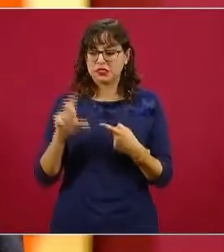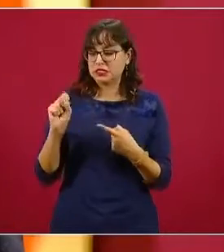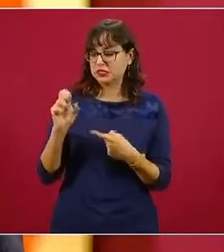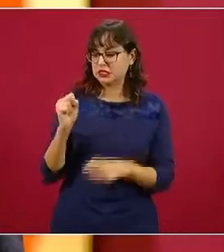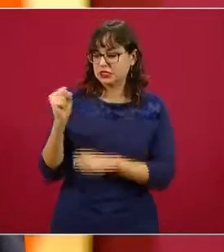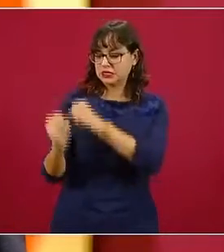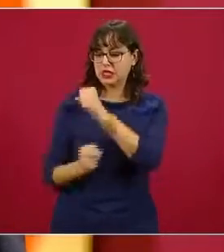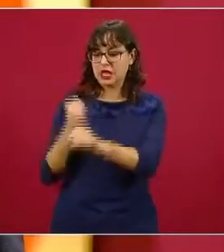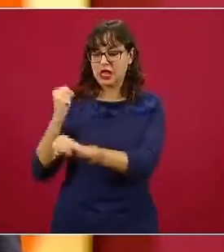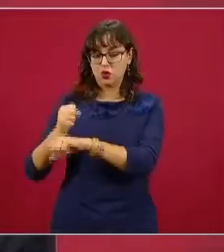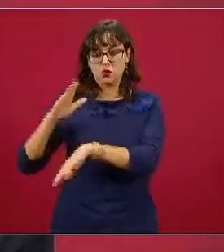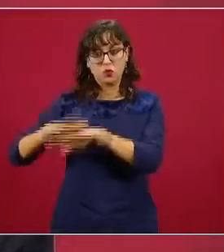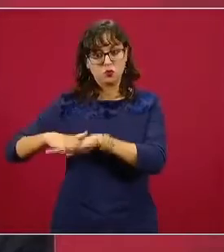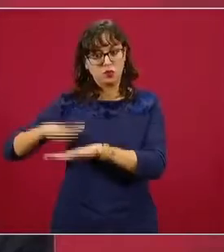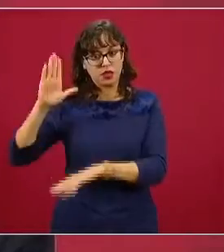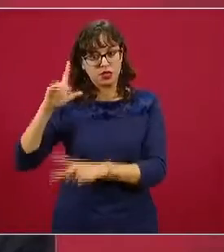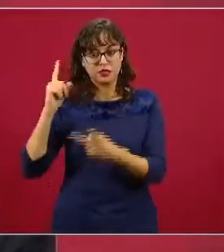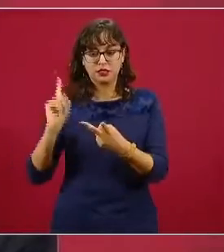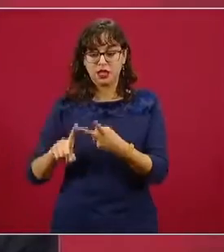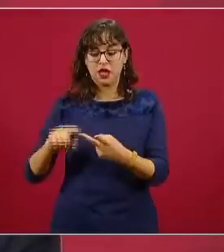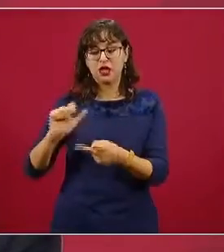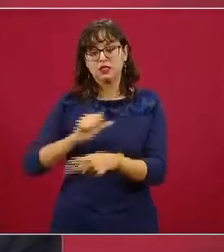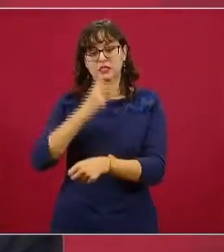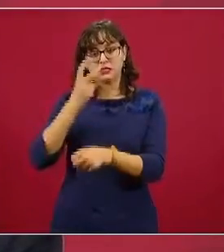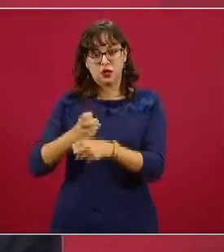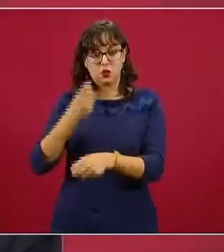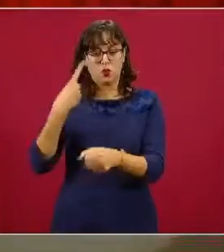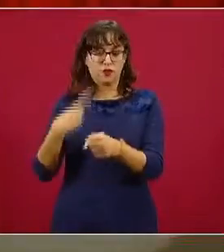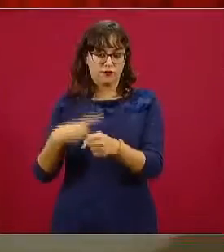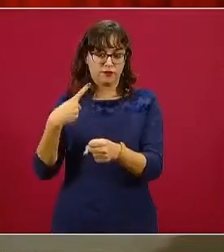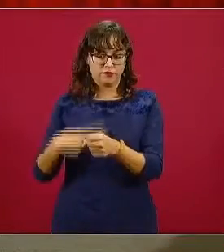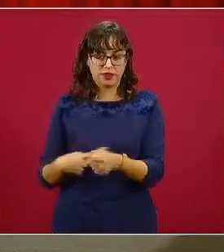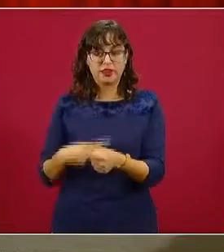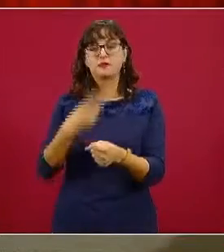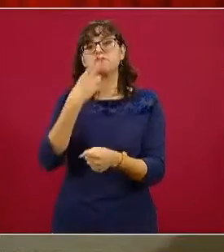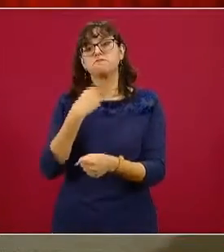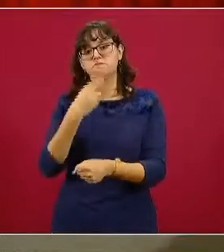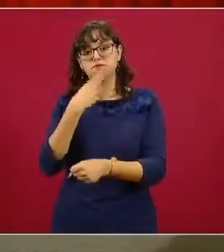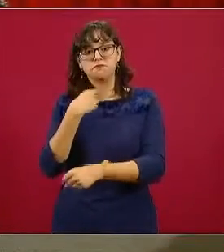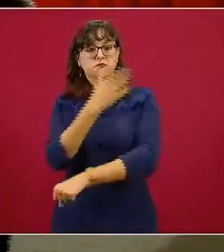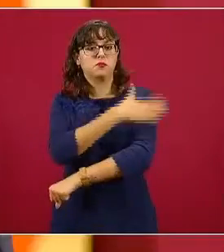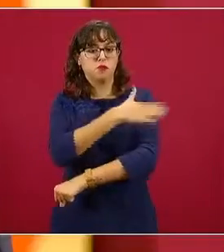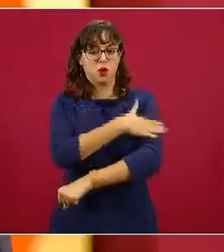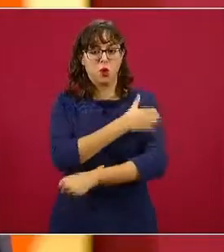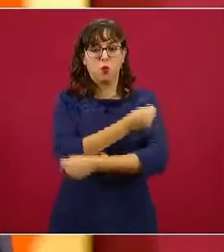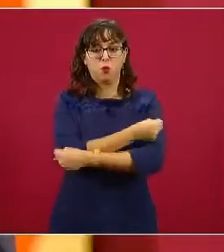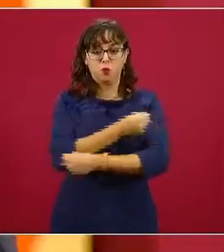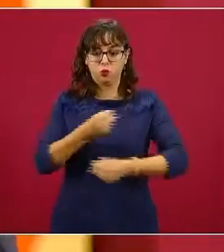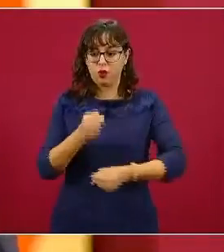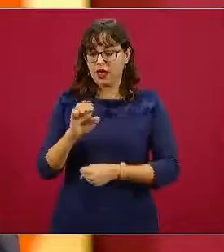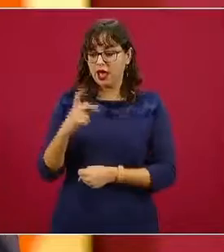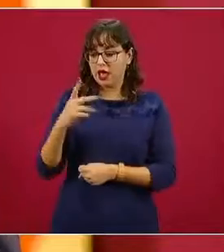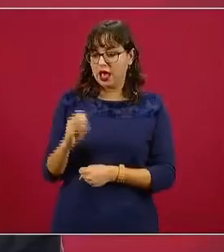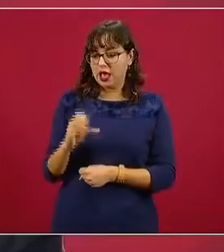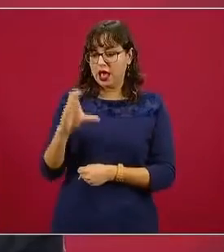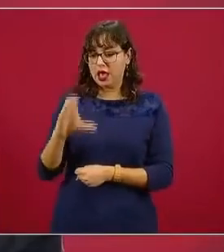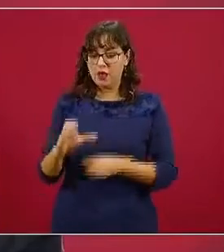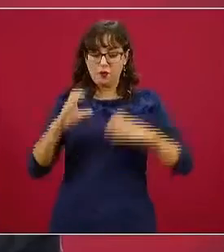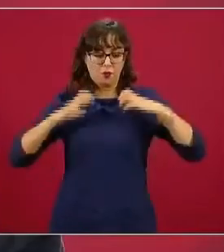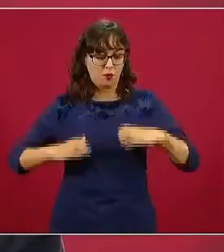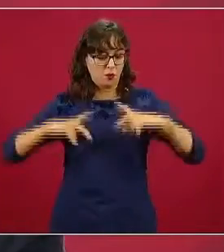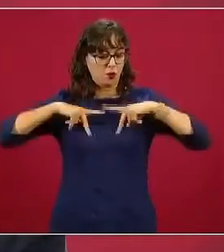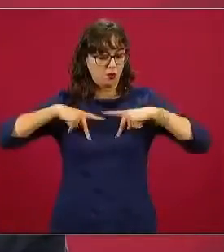mayores de 60 años que tienen enfermedades crónicas, diabetes, hipertensión, obesidad, enfermedad pulmonar y cardíaca crónicas,